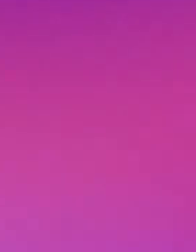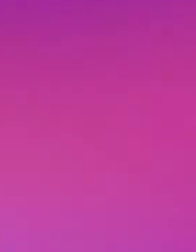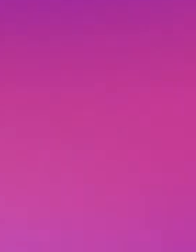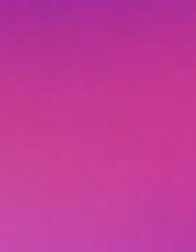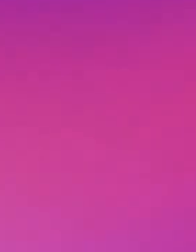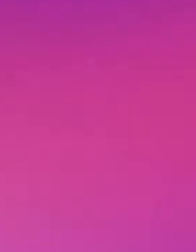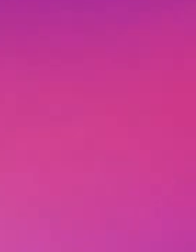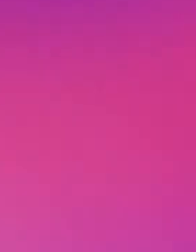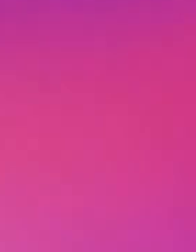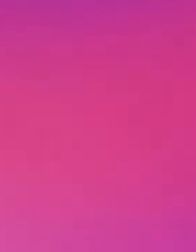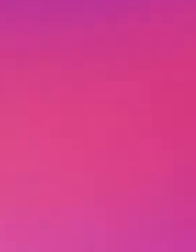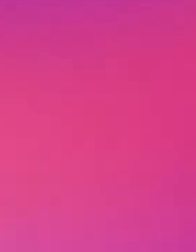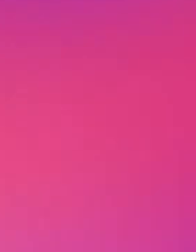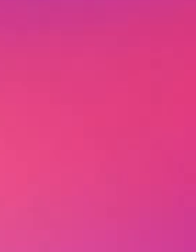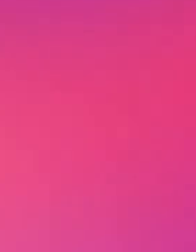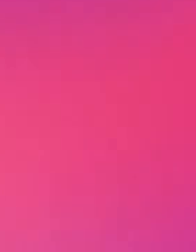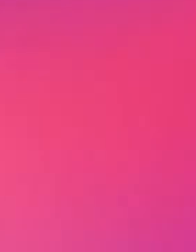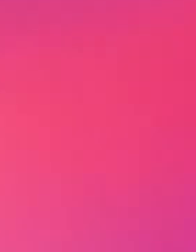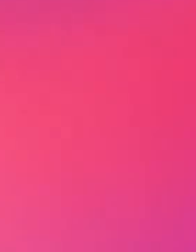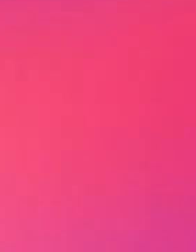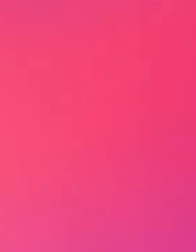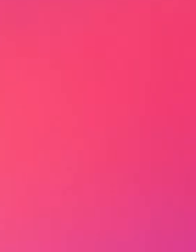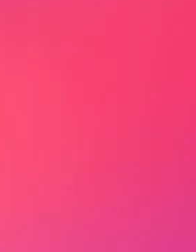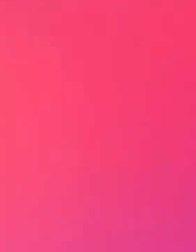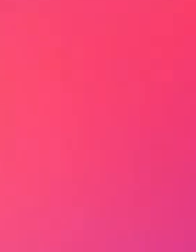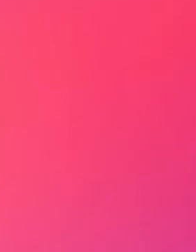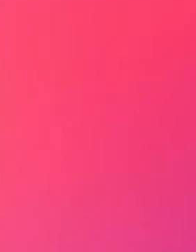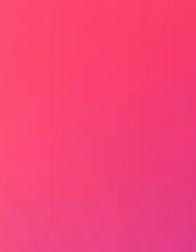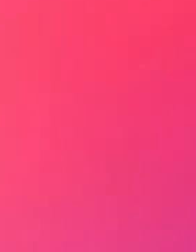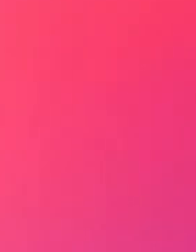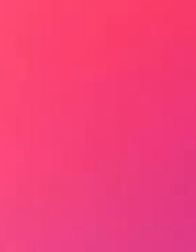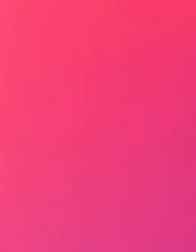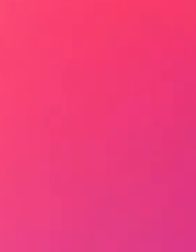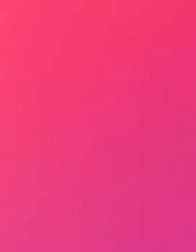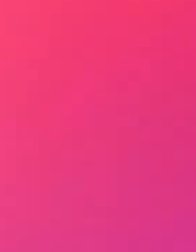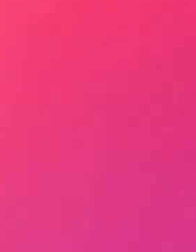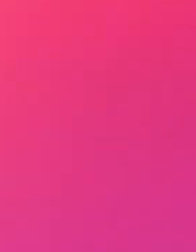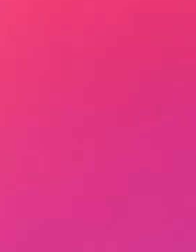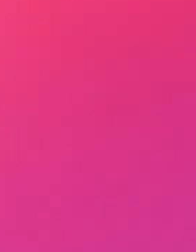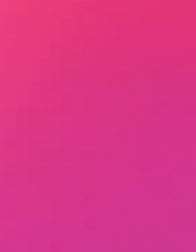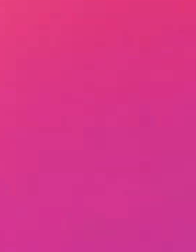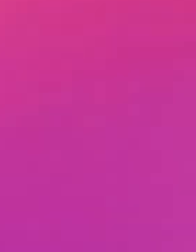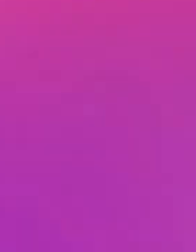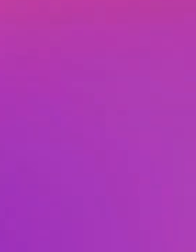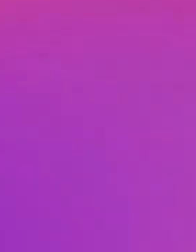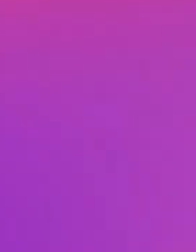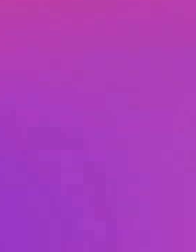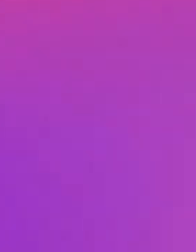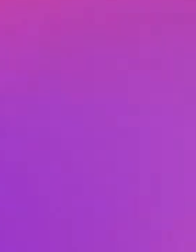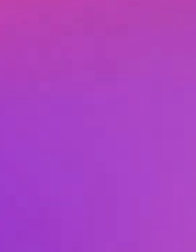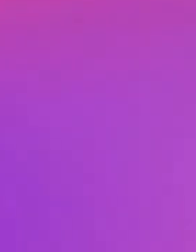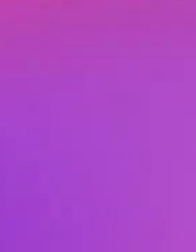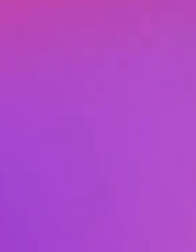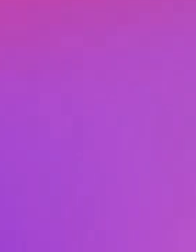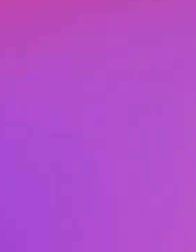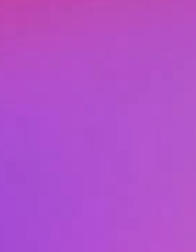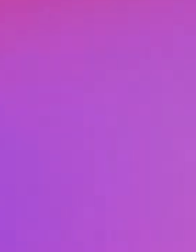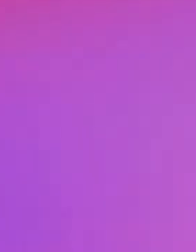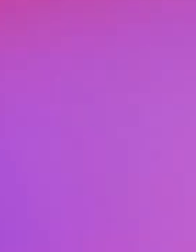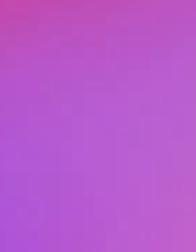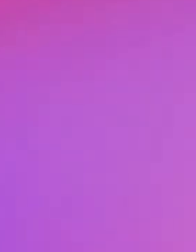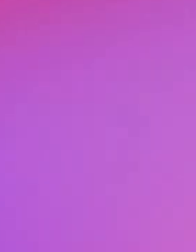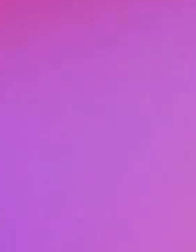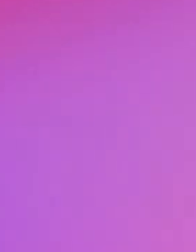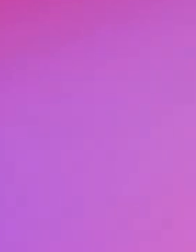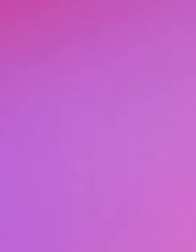teléfono para secundaria es el 55 36 01 71 23. Si